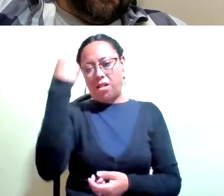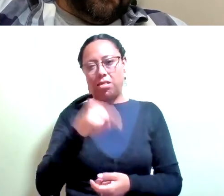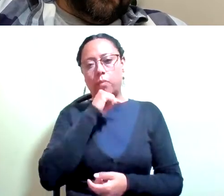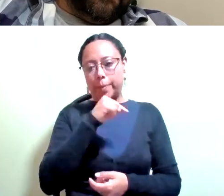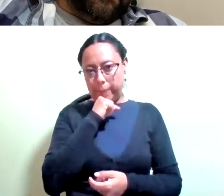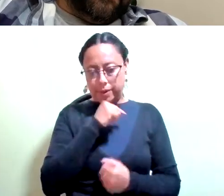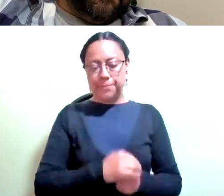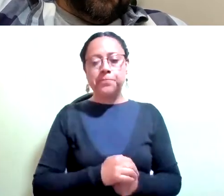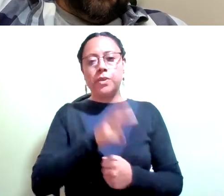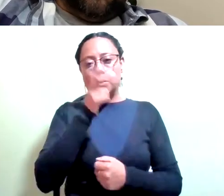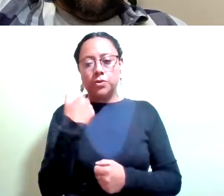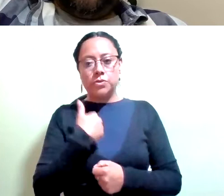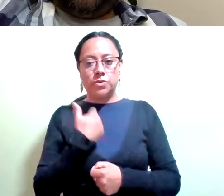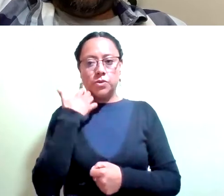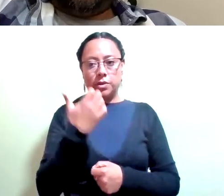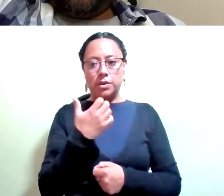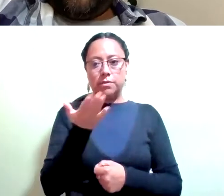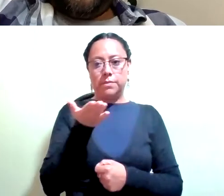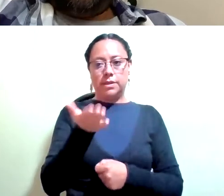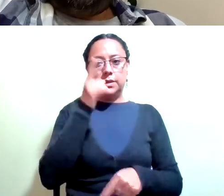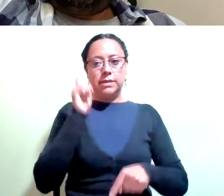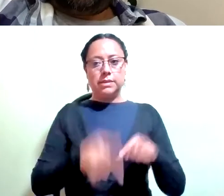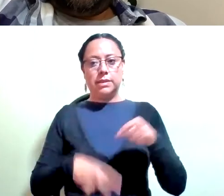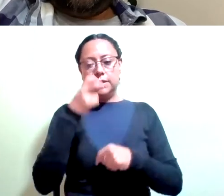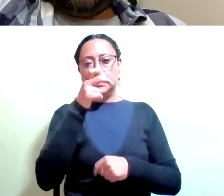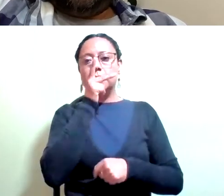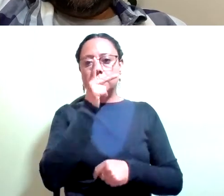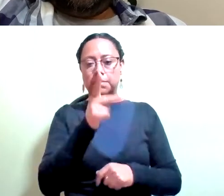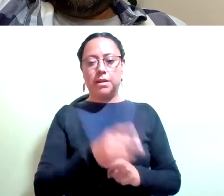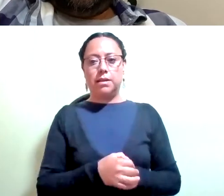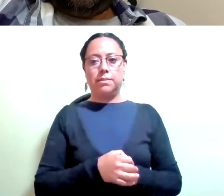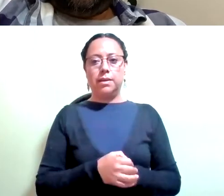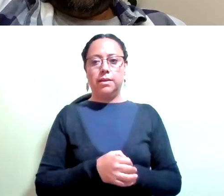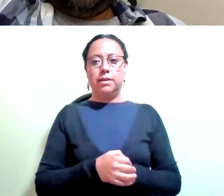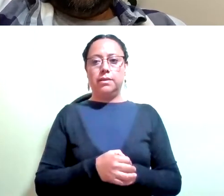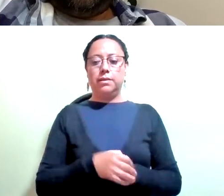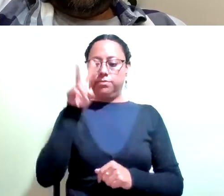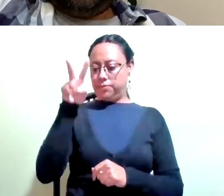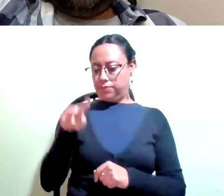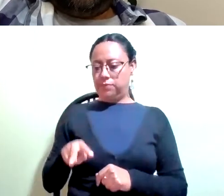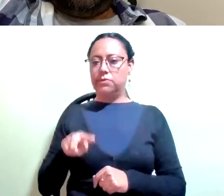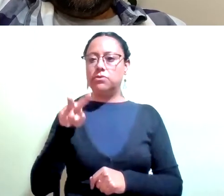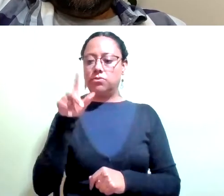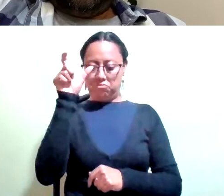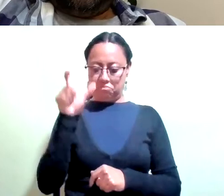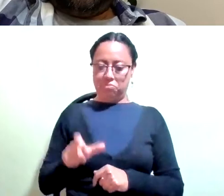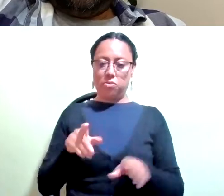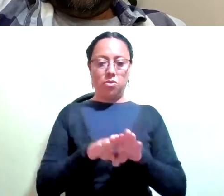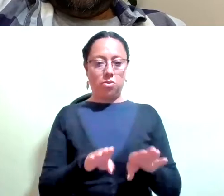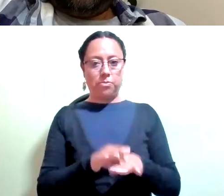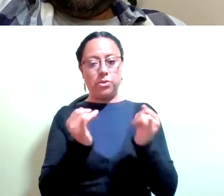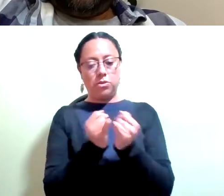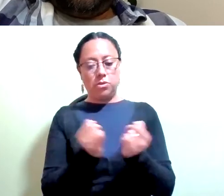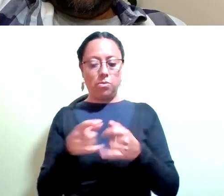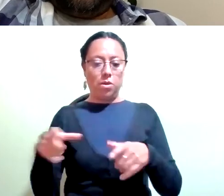sería retirar pues esta palabra de aspecto físico y también retirar esto de condición como